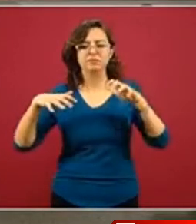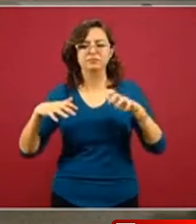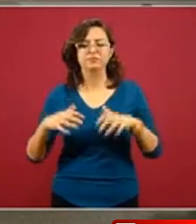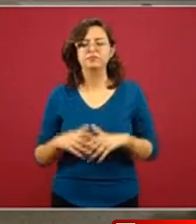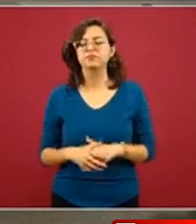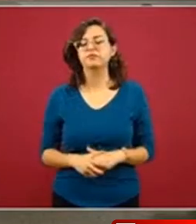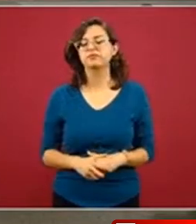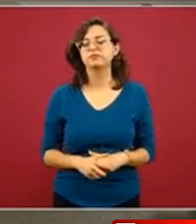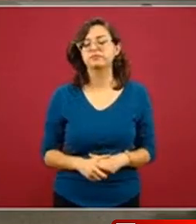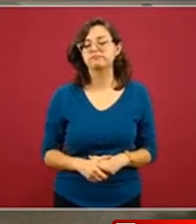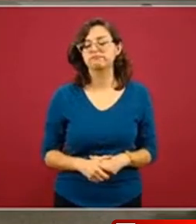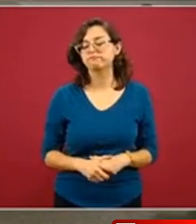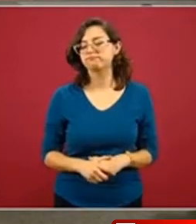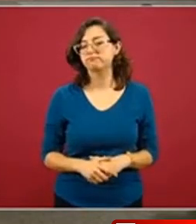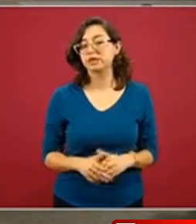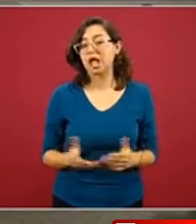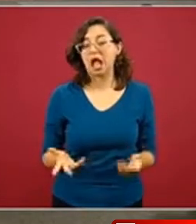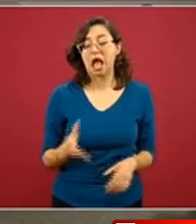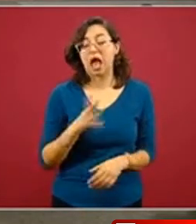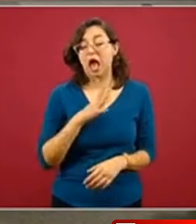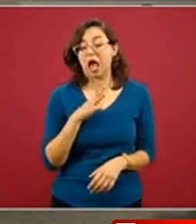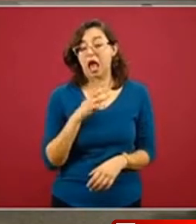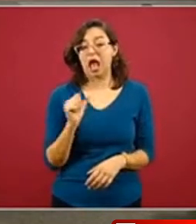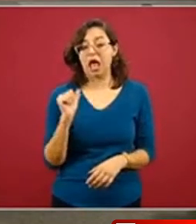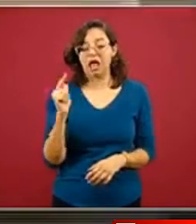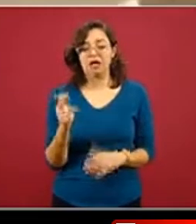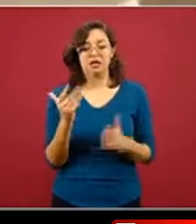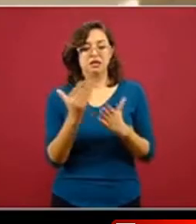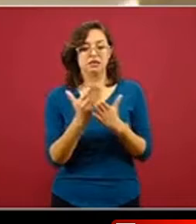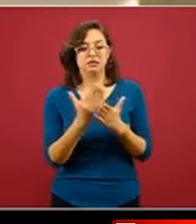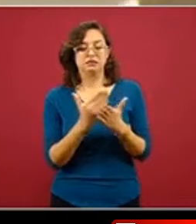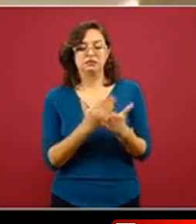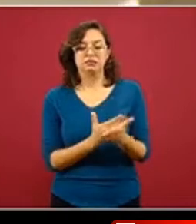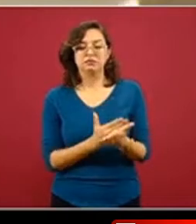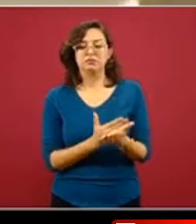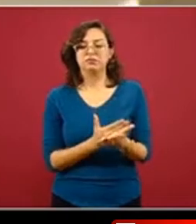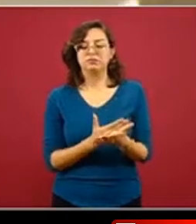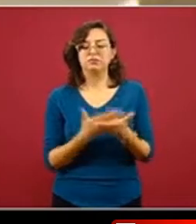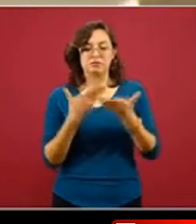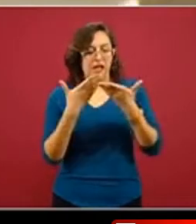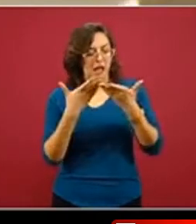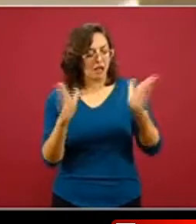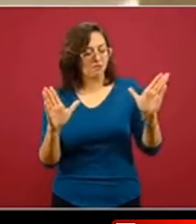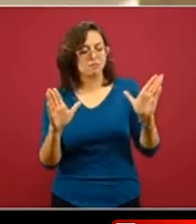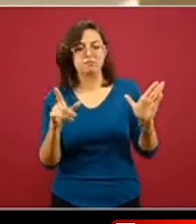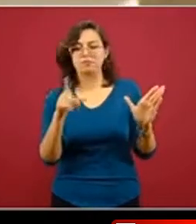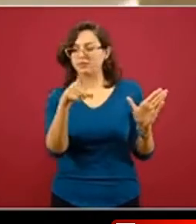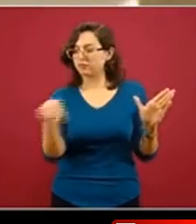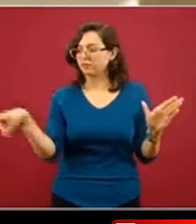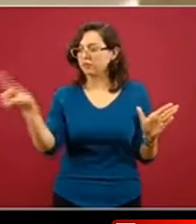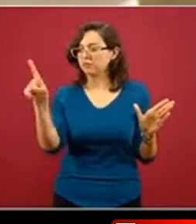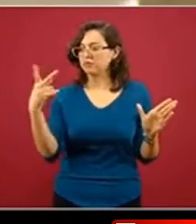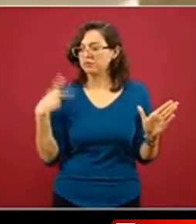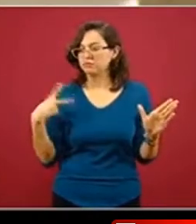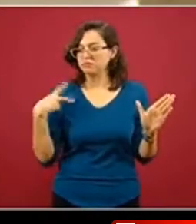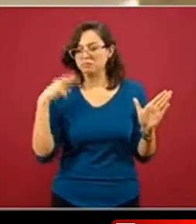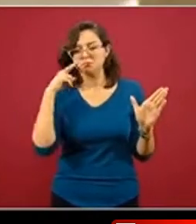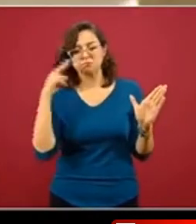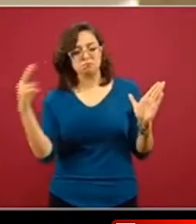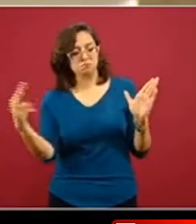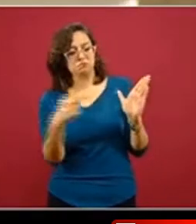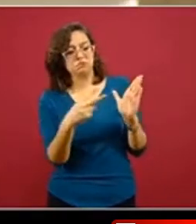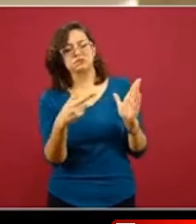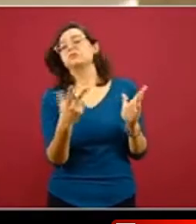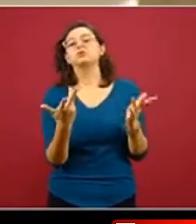No sé si exista ahorita algún protocolo, abierto al público precisamente, para que pues, estemos